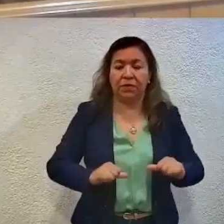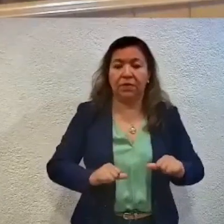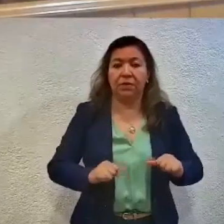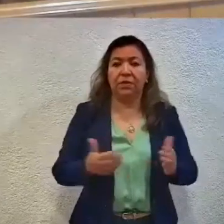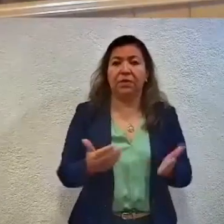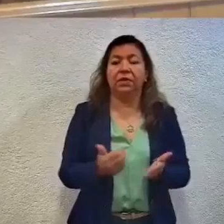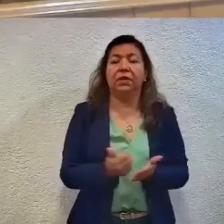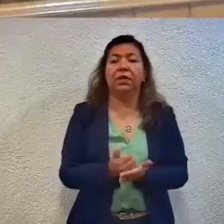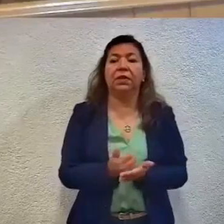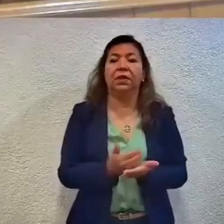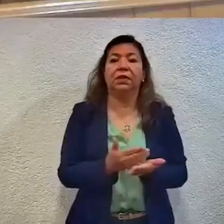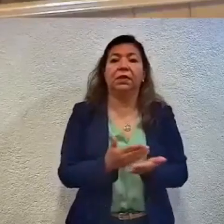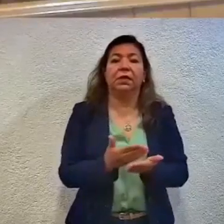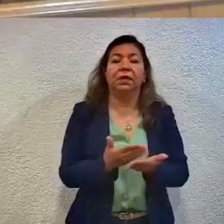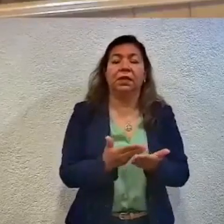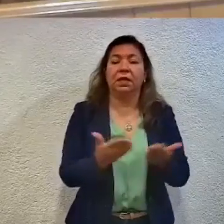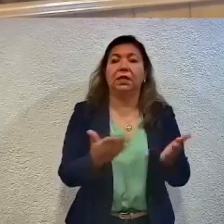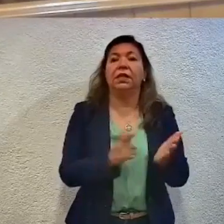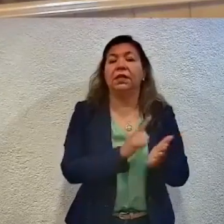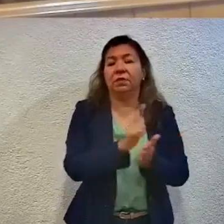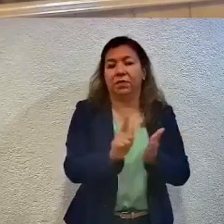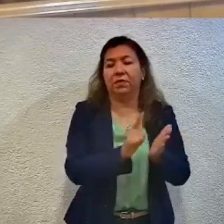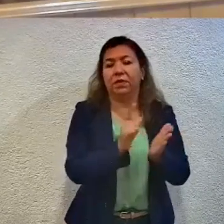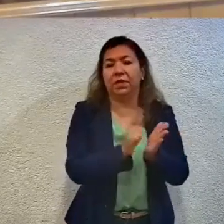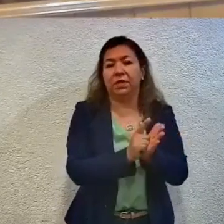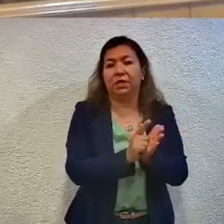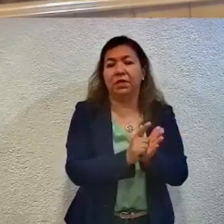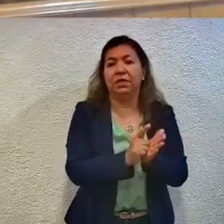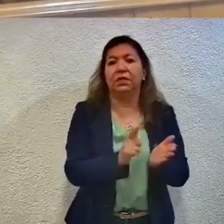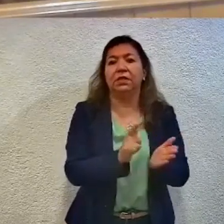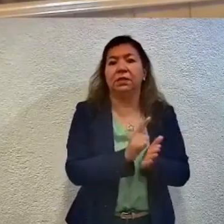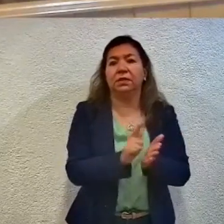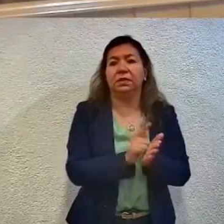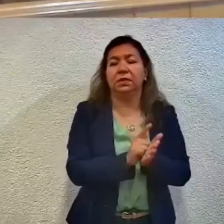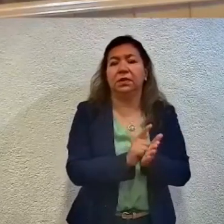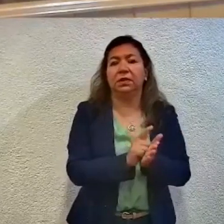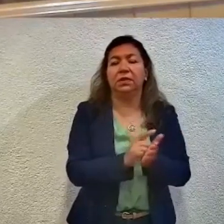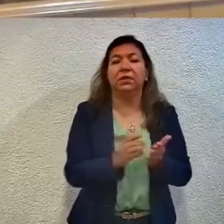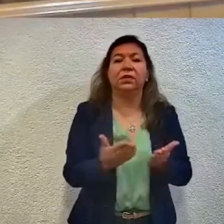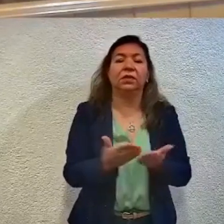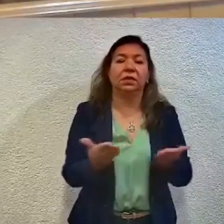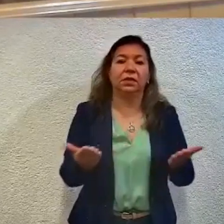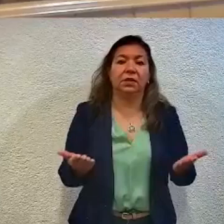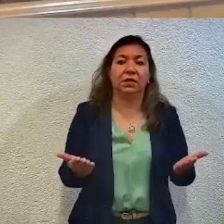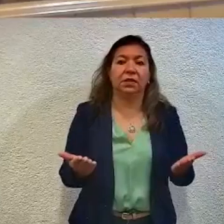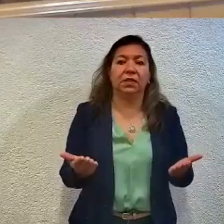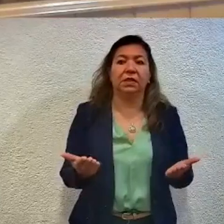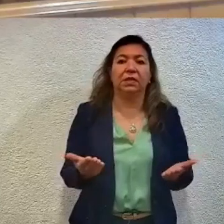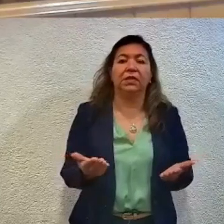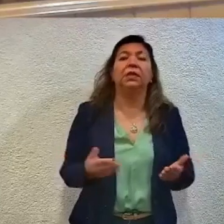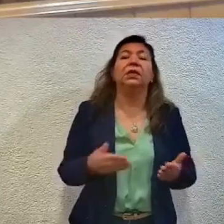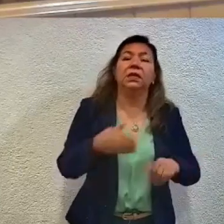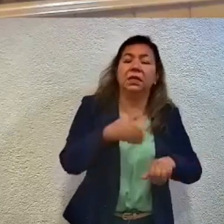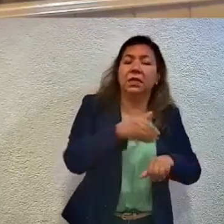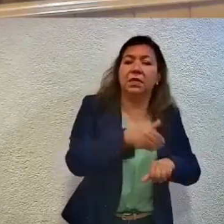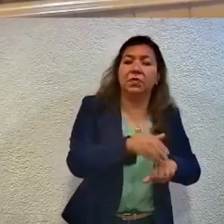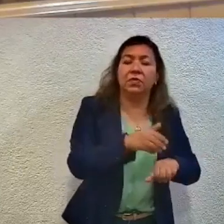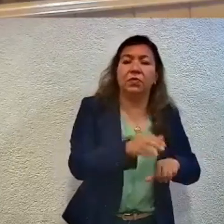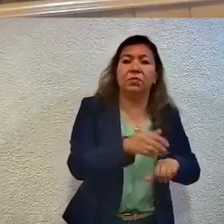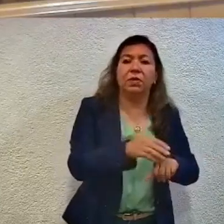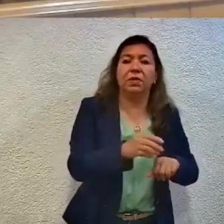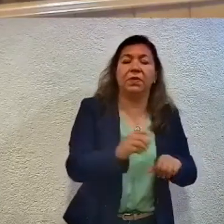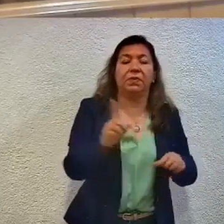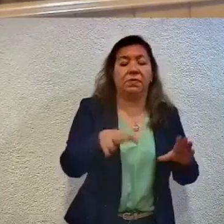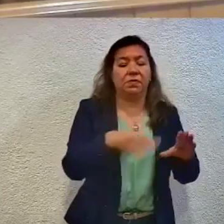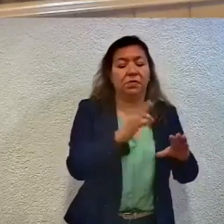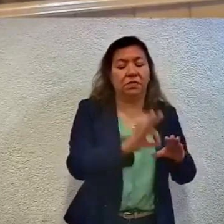autoridad responsable sujetó su actuar a los parámetros de legalidad, por lo que se toma en consideración lo manifestado en la solicitud